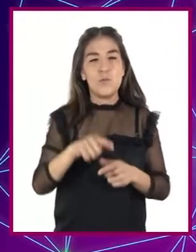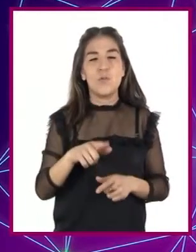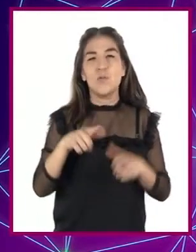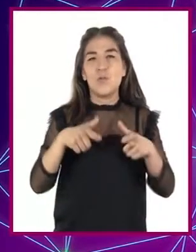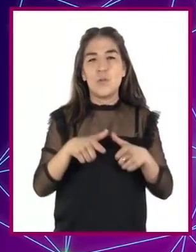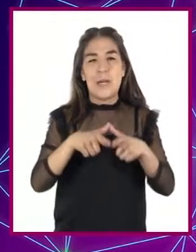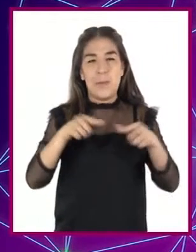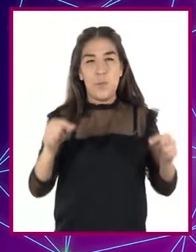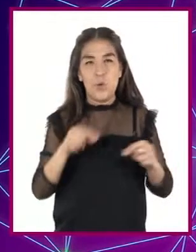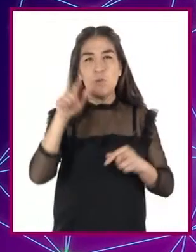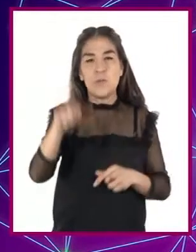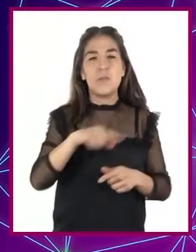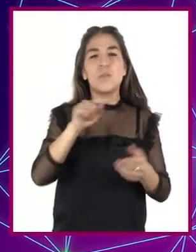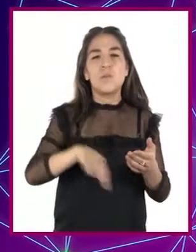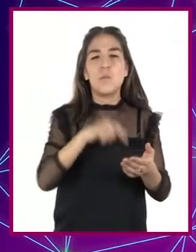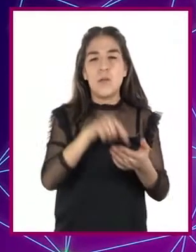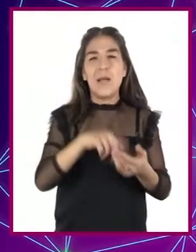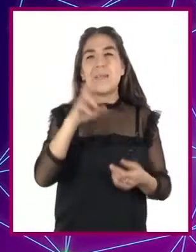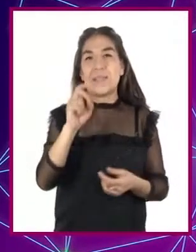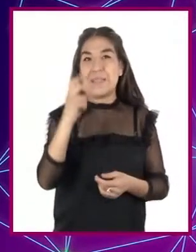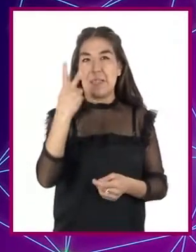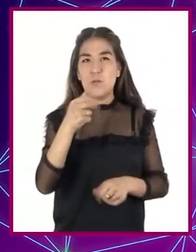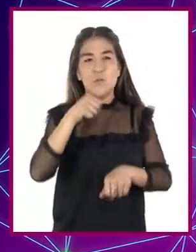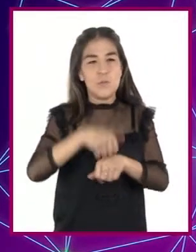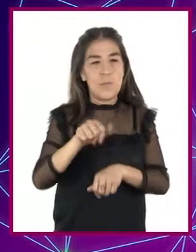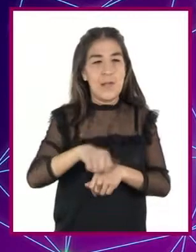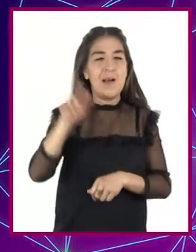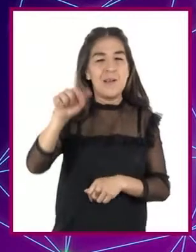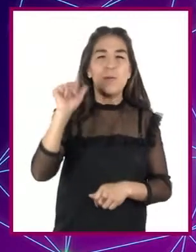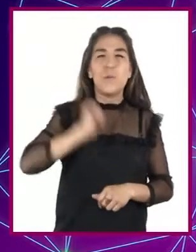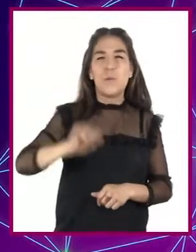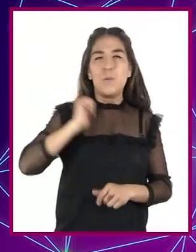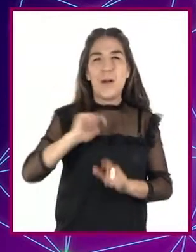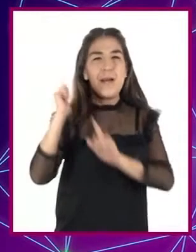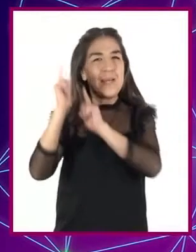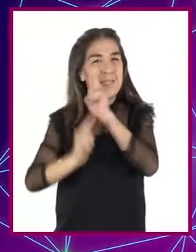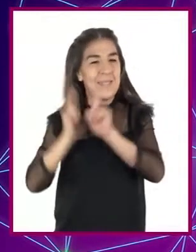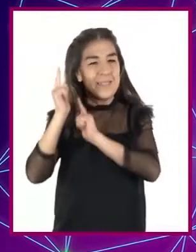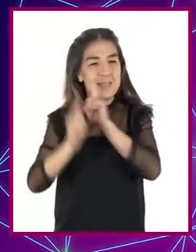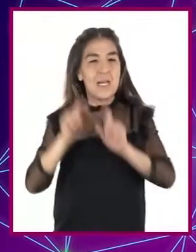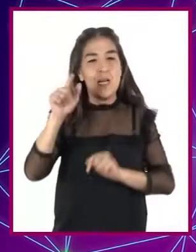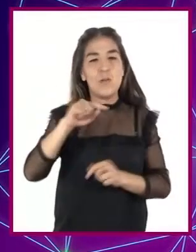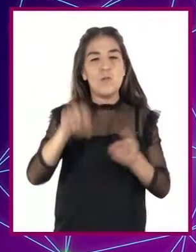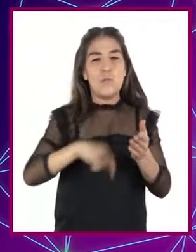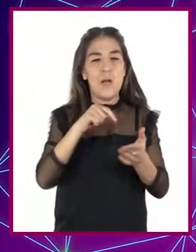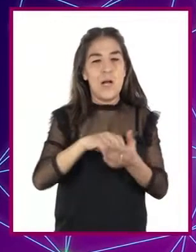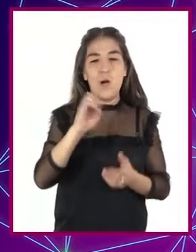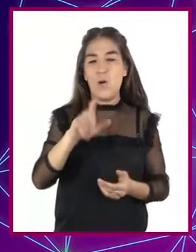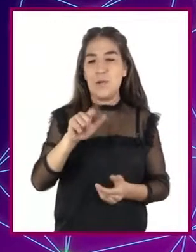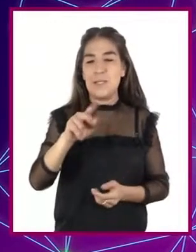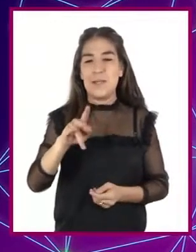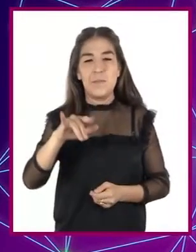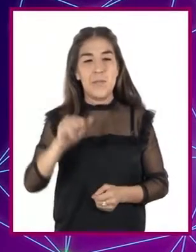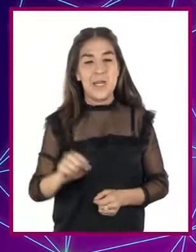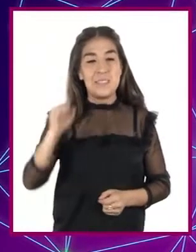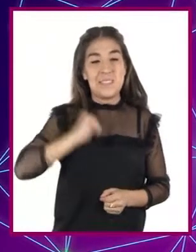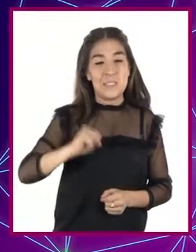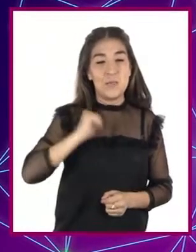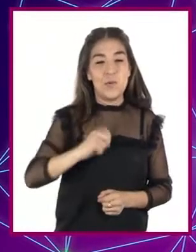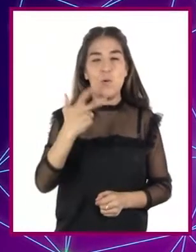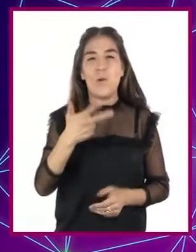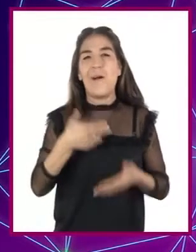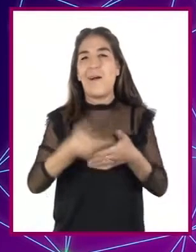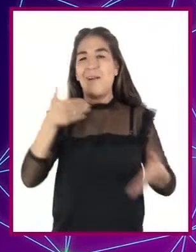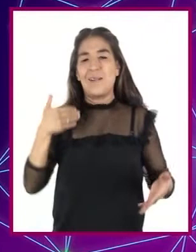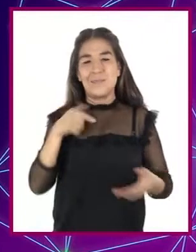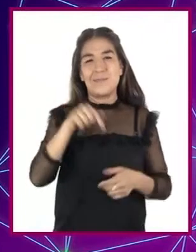están inspirados en los Juegos que se realizaban en la antigua Grecia, en la ciudad de Olimpia, en el siglo 8 antes de nuestra